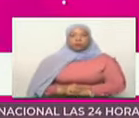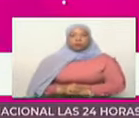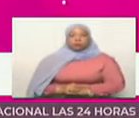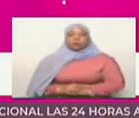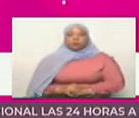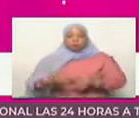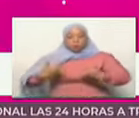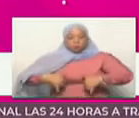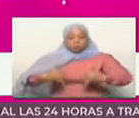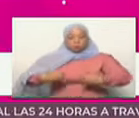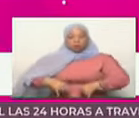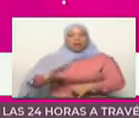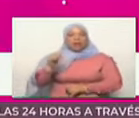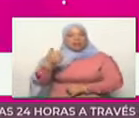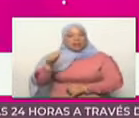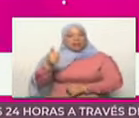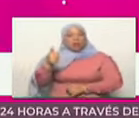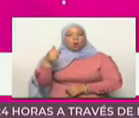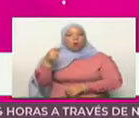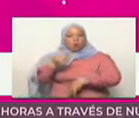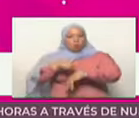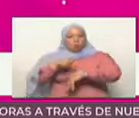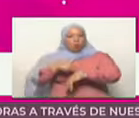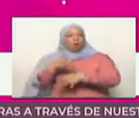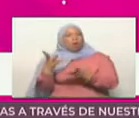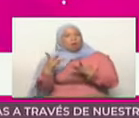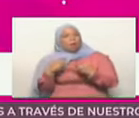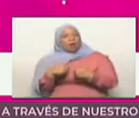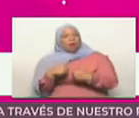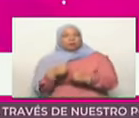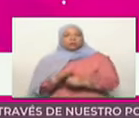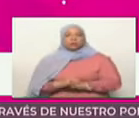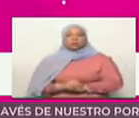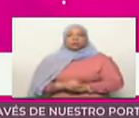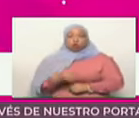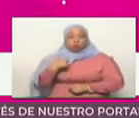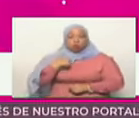Argelia fue, ¿cuánto? 10 horas, Alfred Nazaret. Yo aproveché